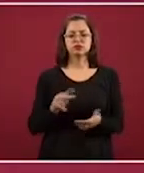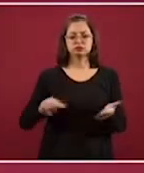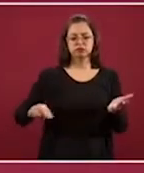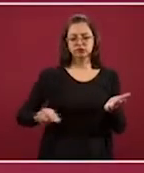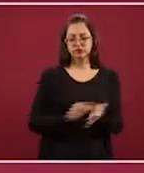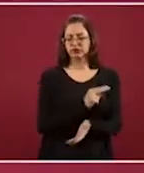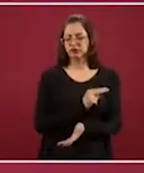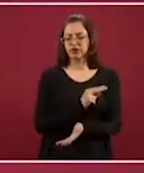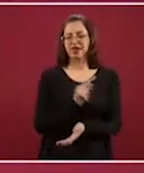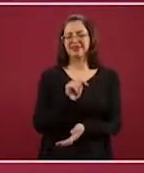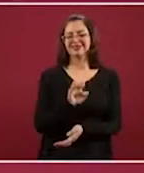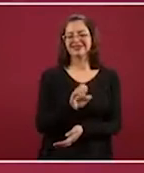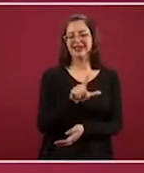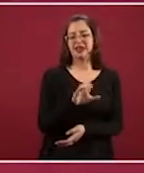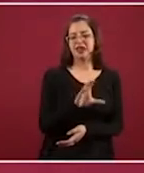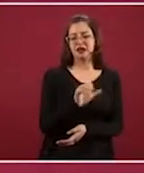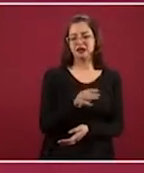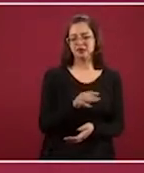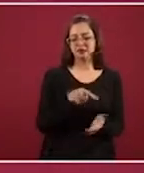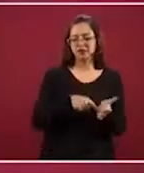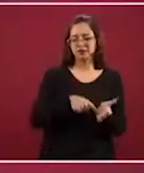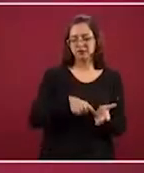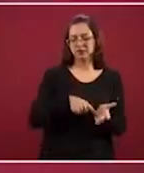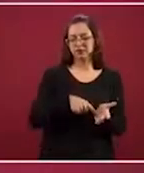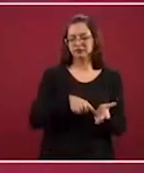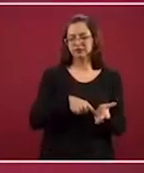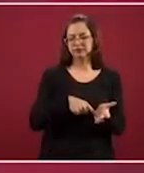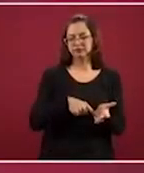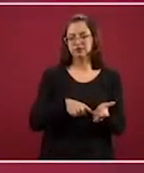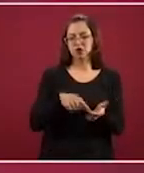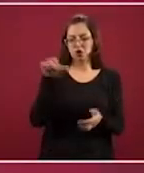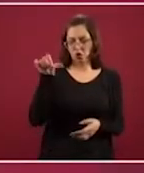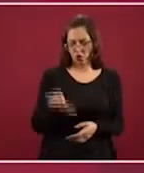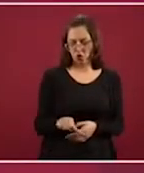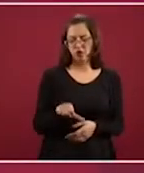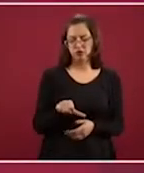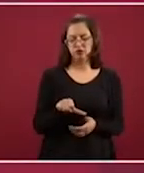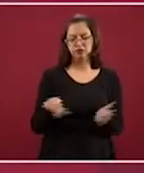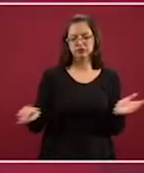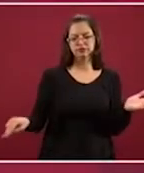ratificar ese tratado el día de hoy,